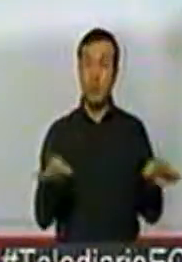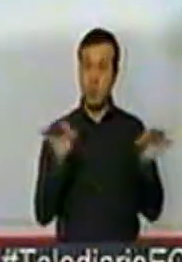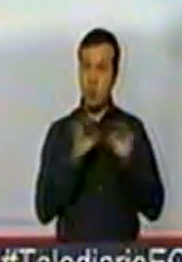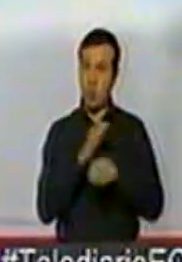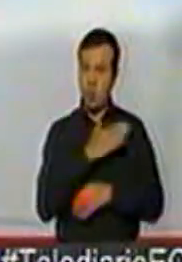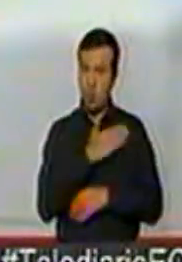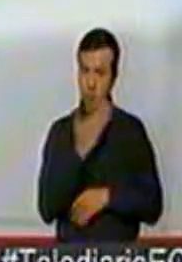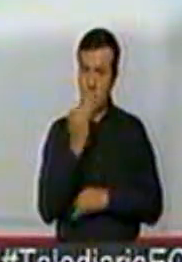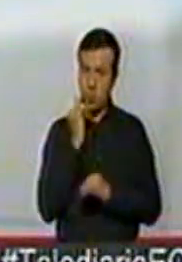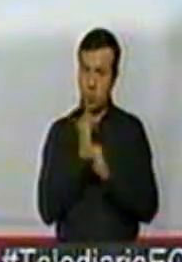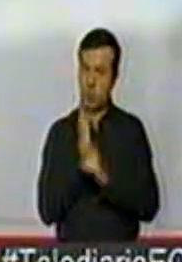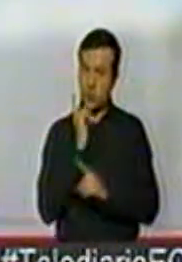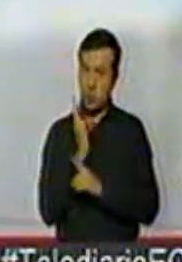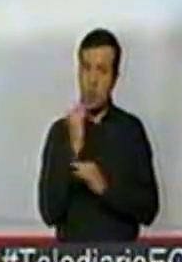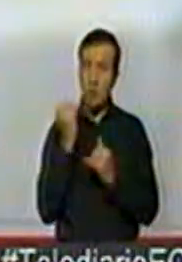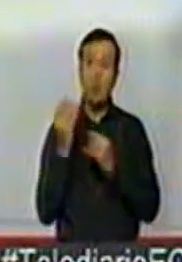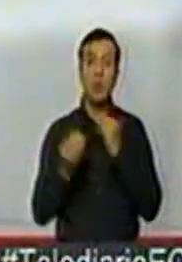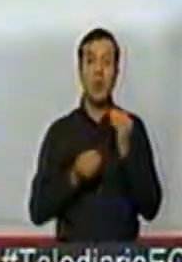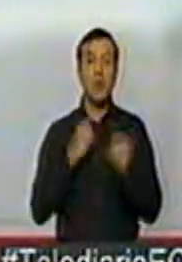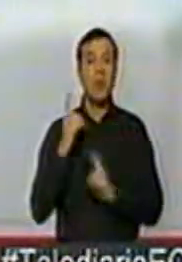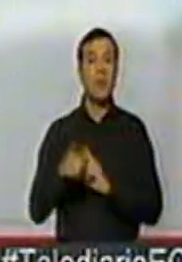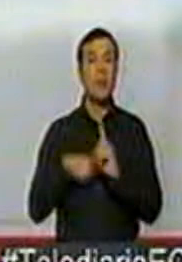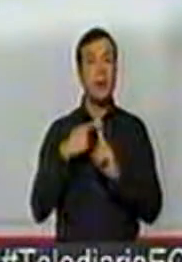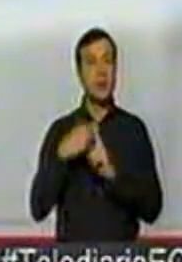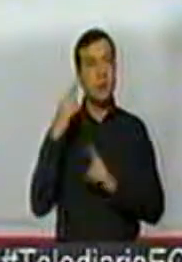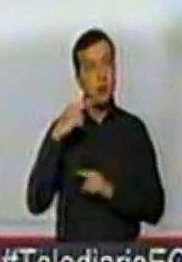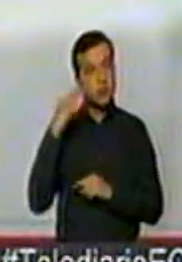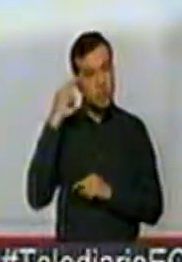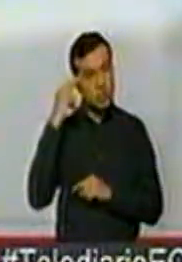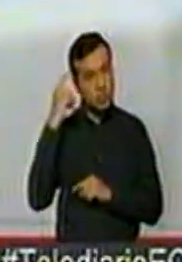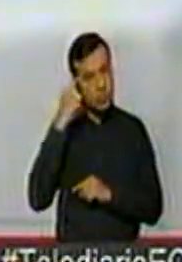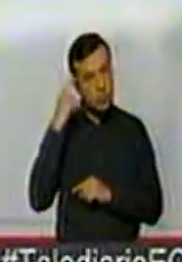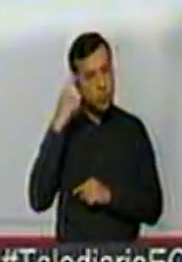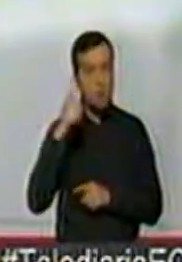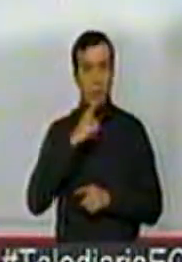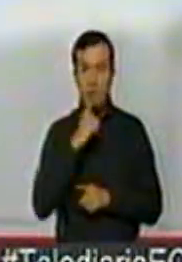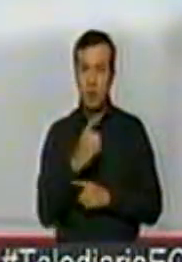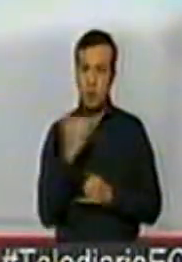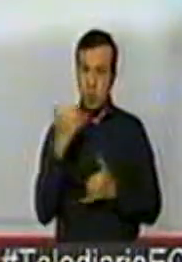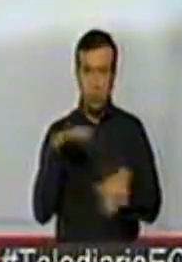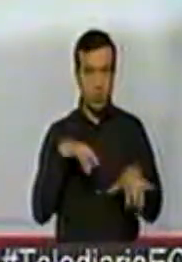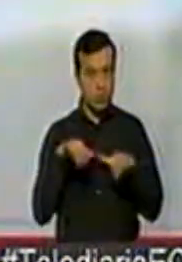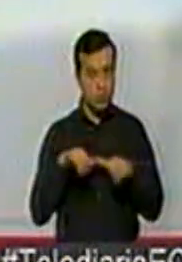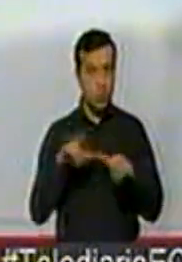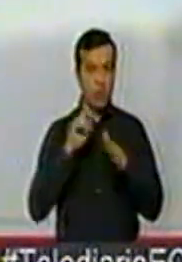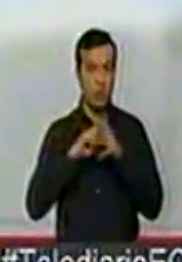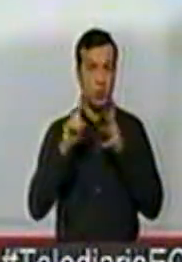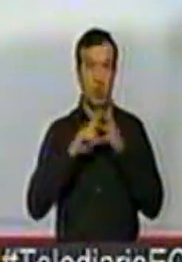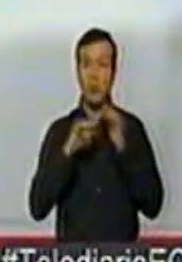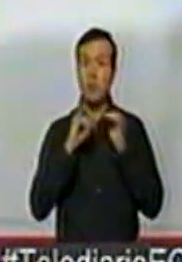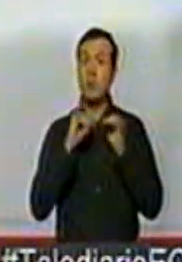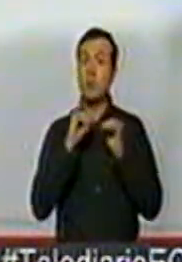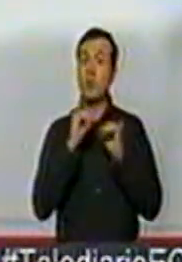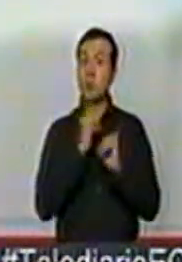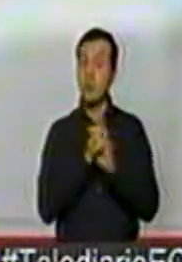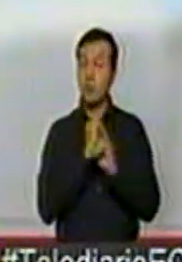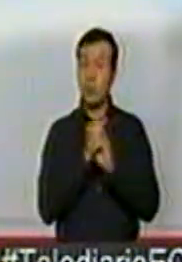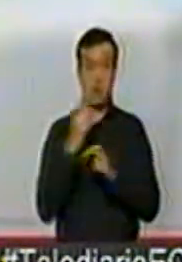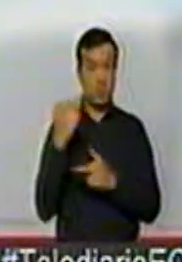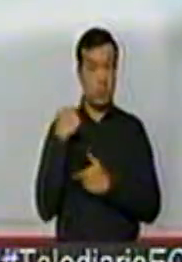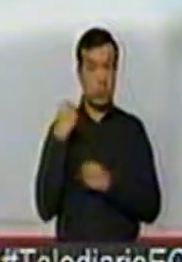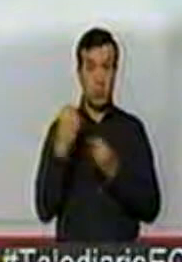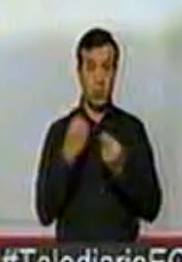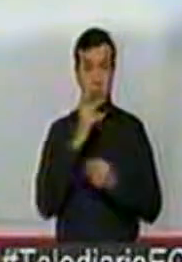en nuestras instituciones. Es el momento de agregarle sentido común, decencia al actuar de las diferentes instituciones. Las responsabilidades